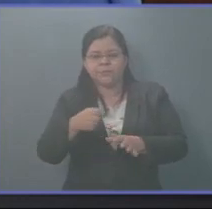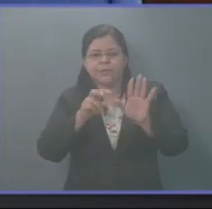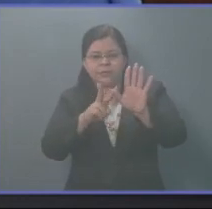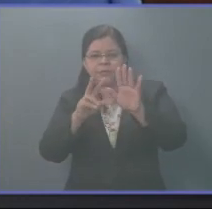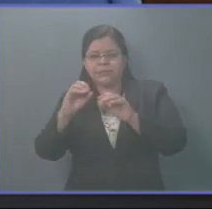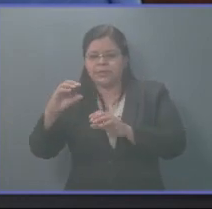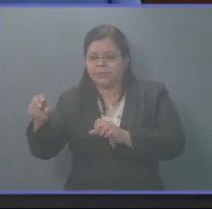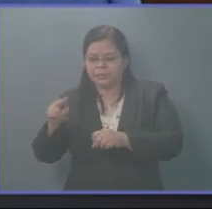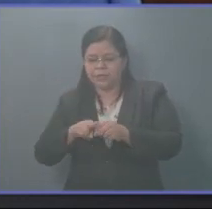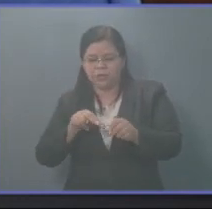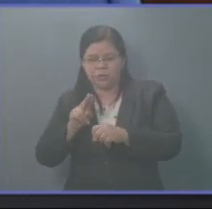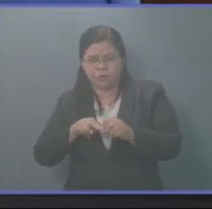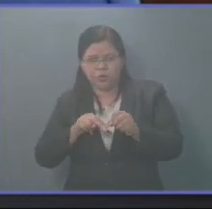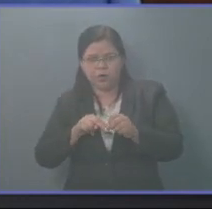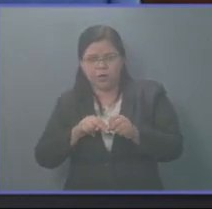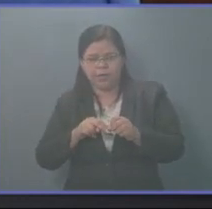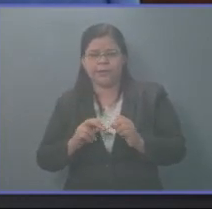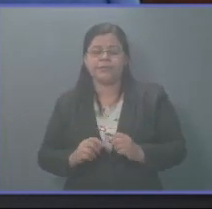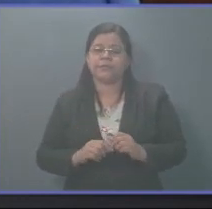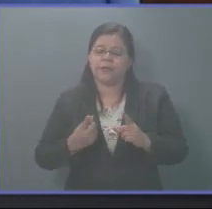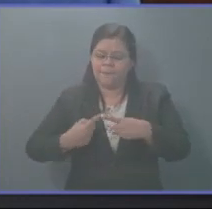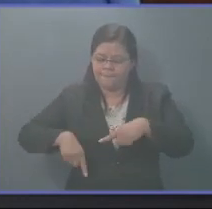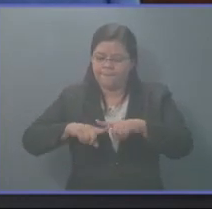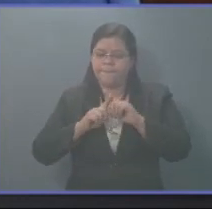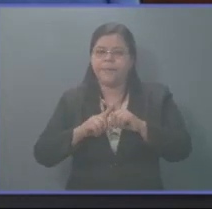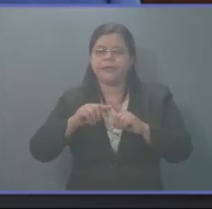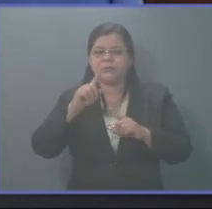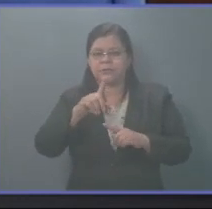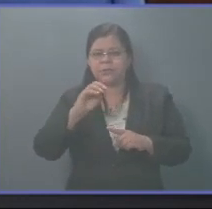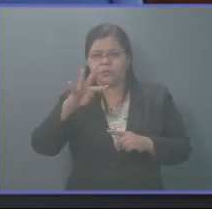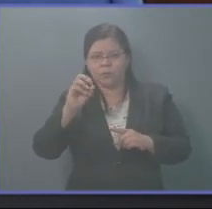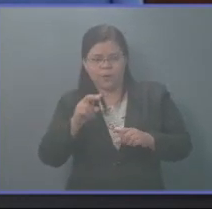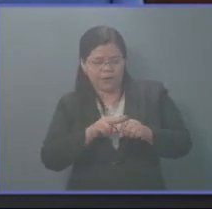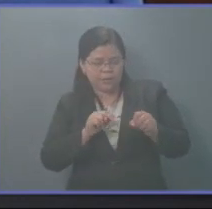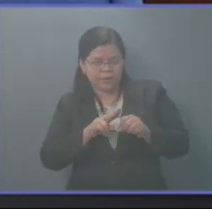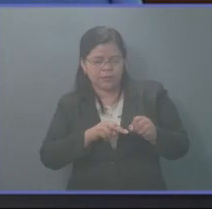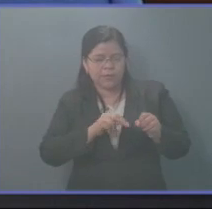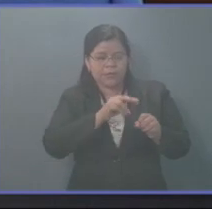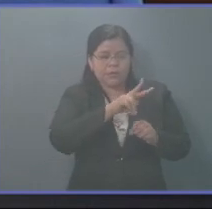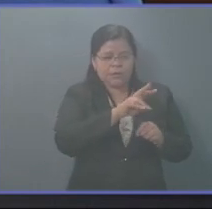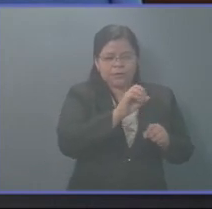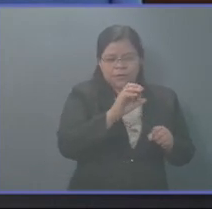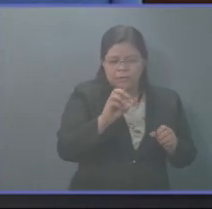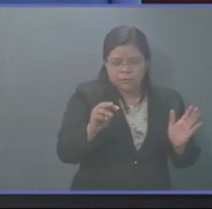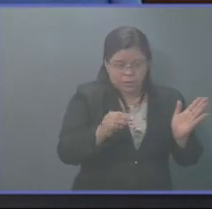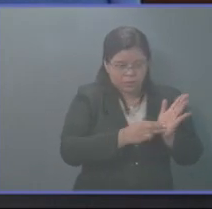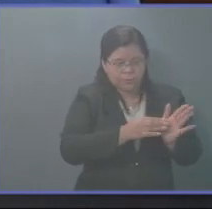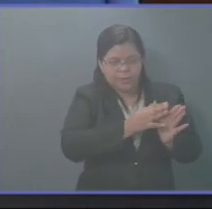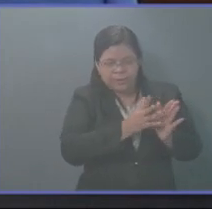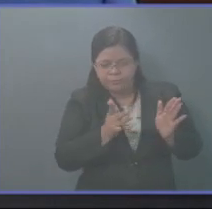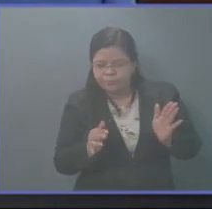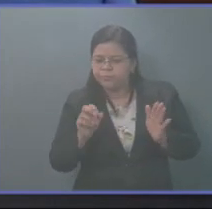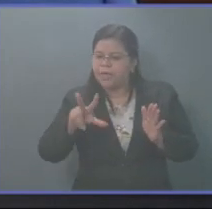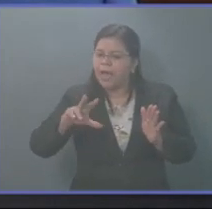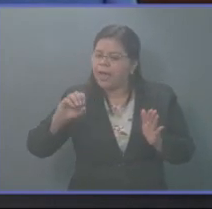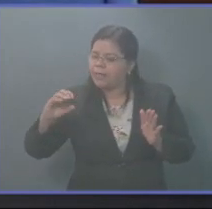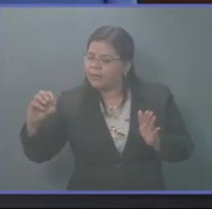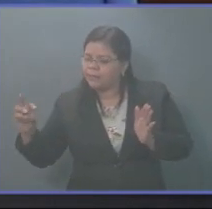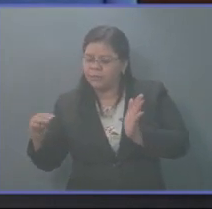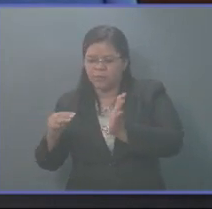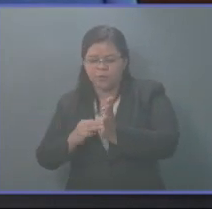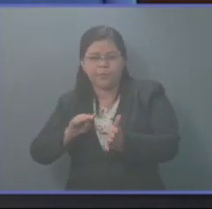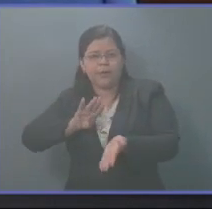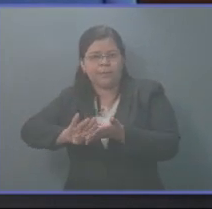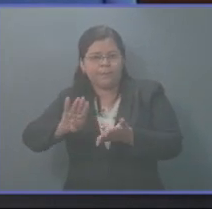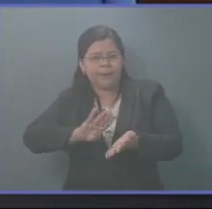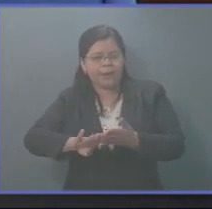$3,700 más .40 por millar o fracción excedentes a 100,000. De 200,000.01 a $300,000, pagarán una cuota